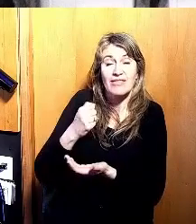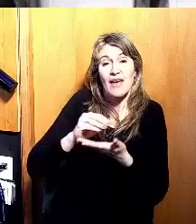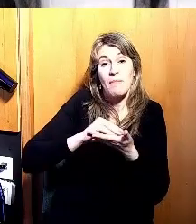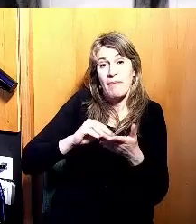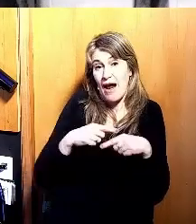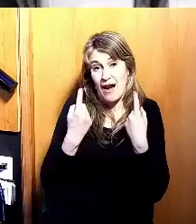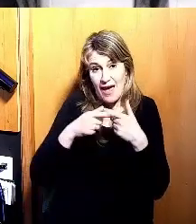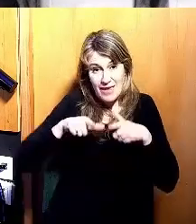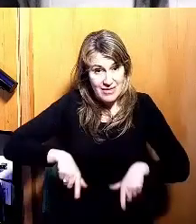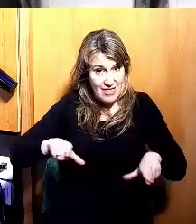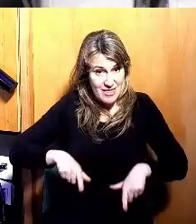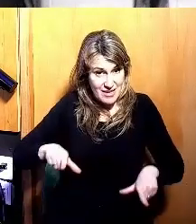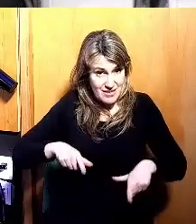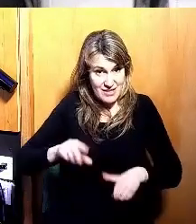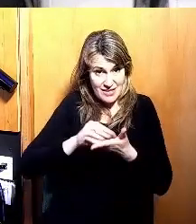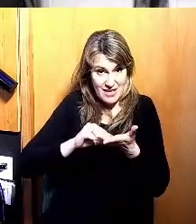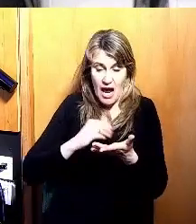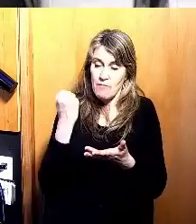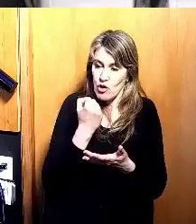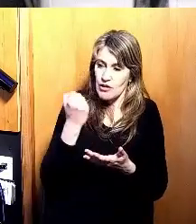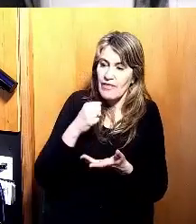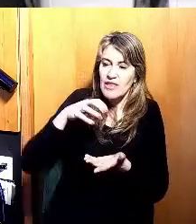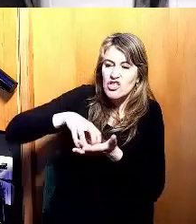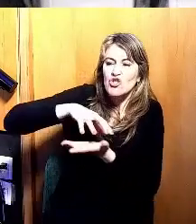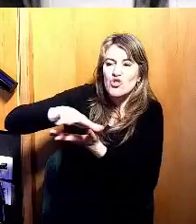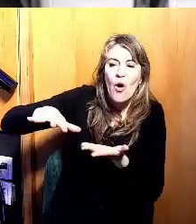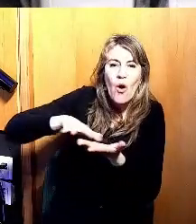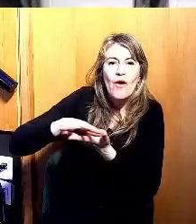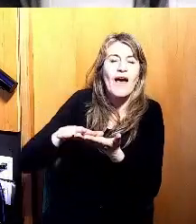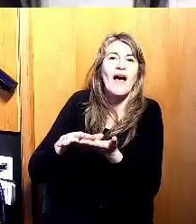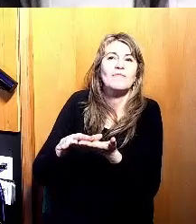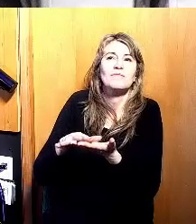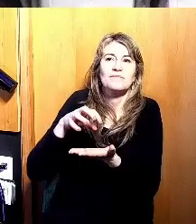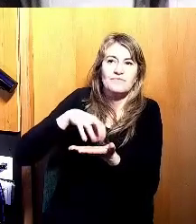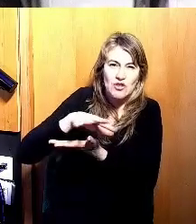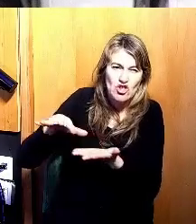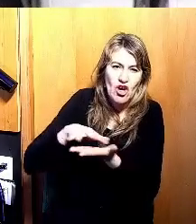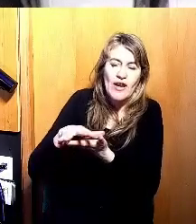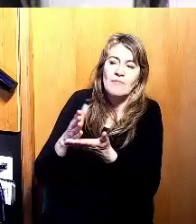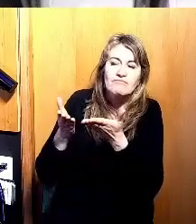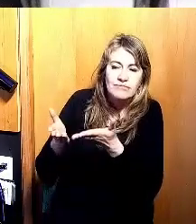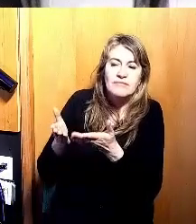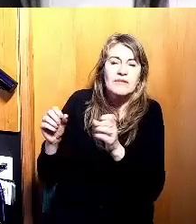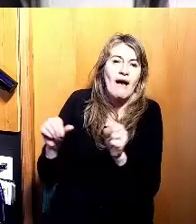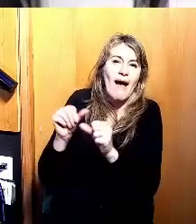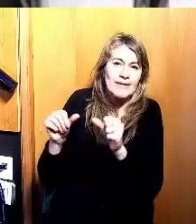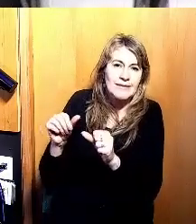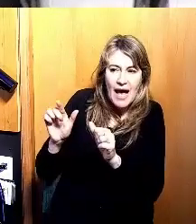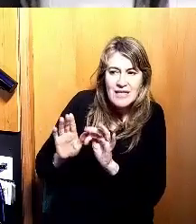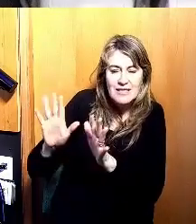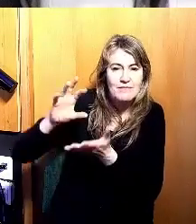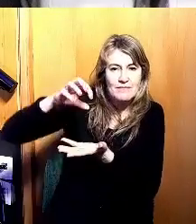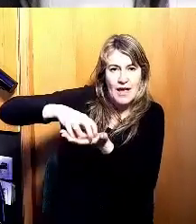administración que en zonas no tan favorecidas y con lo que vimos anteriormente, se produzcan este tipo de espacios.